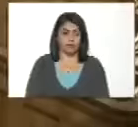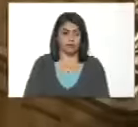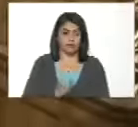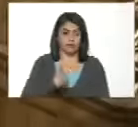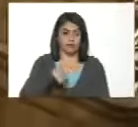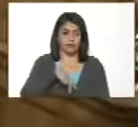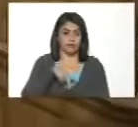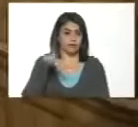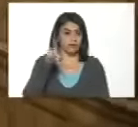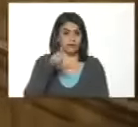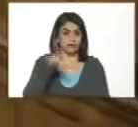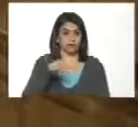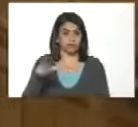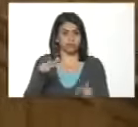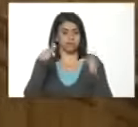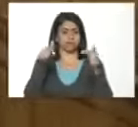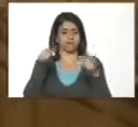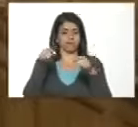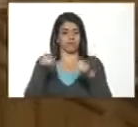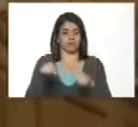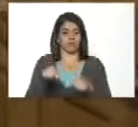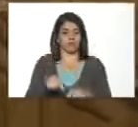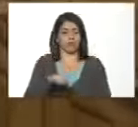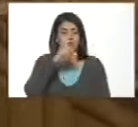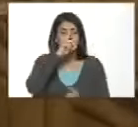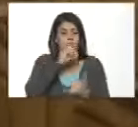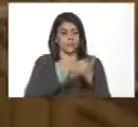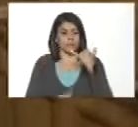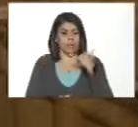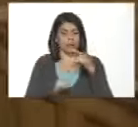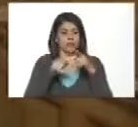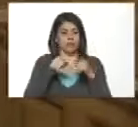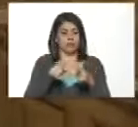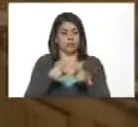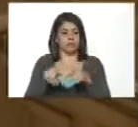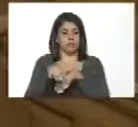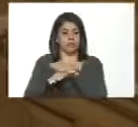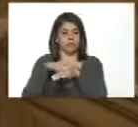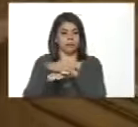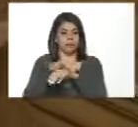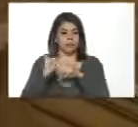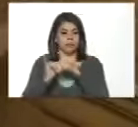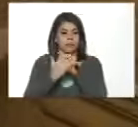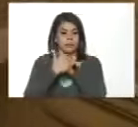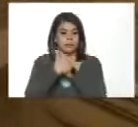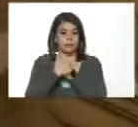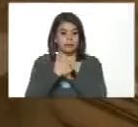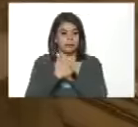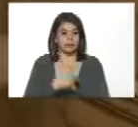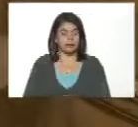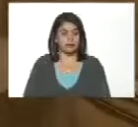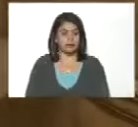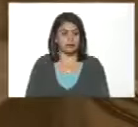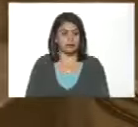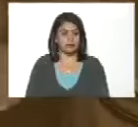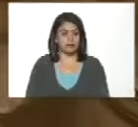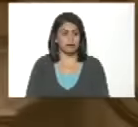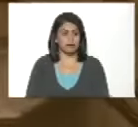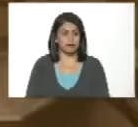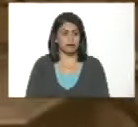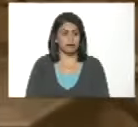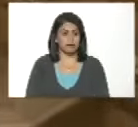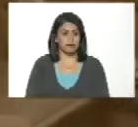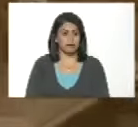nosotros no somos revanchistas en esto. Perdóneme, hermano Jorge, no somos revanchistas. Adelante, diputado.